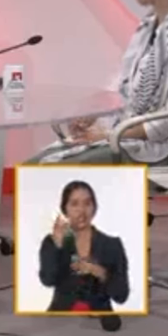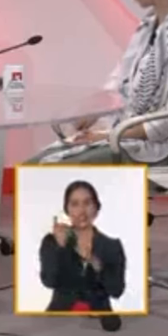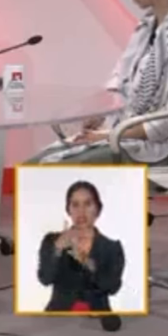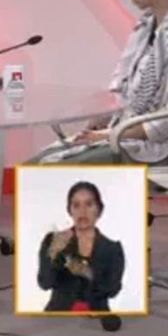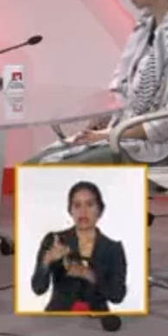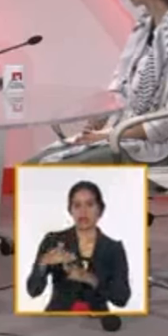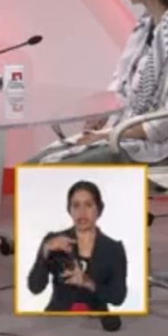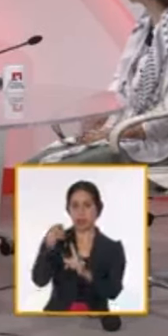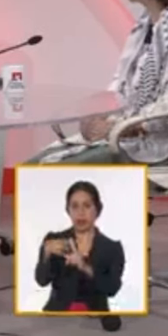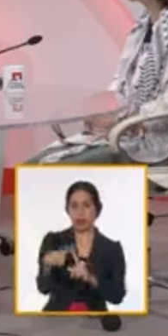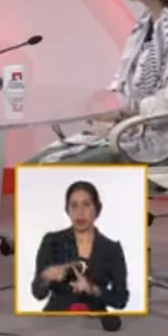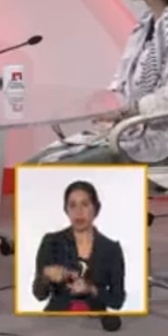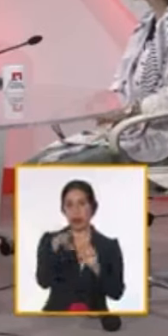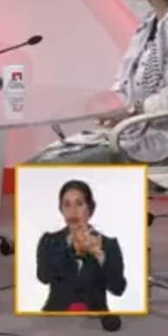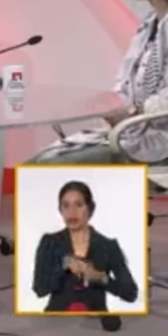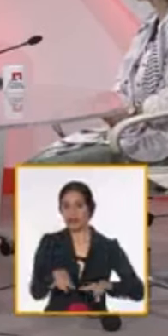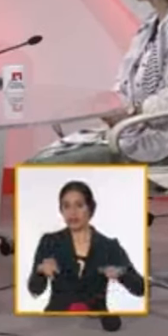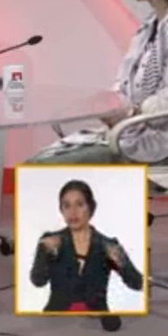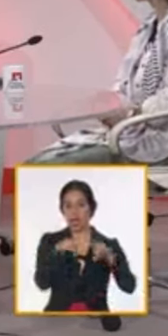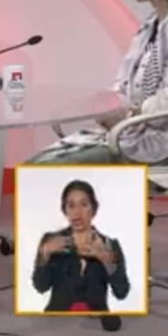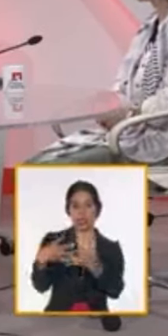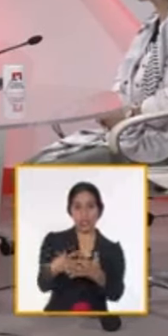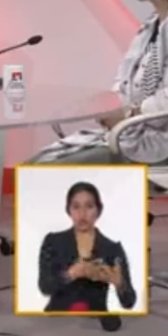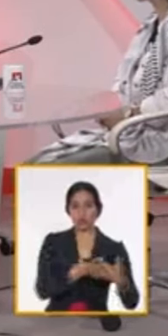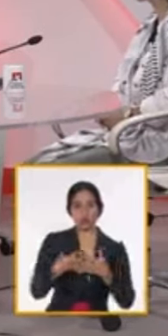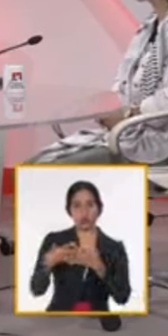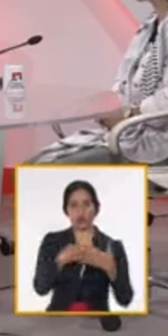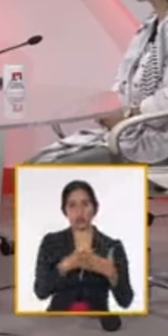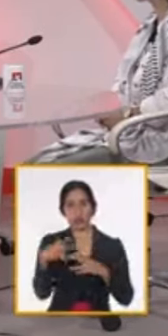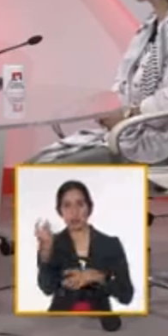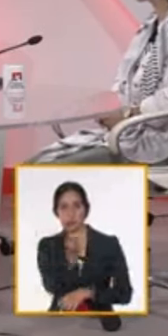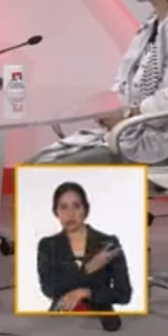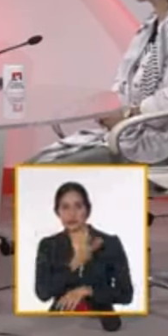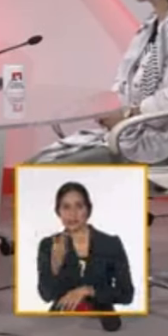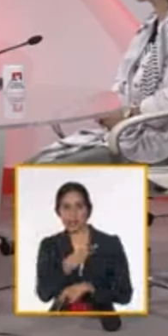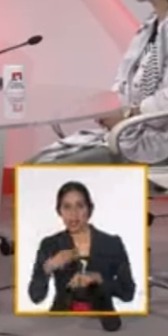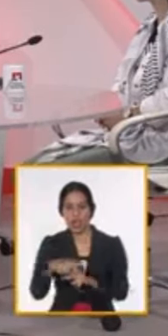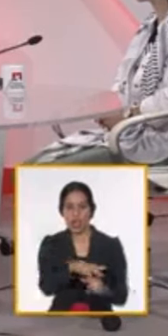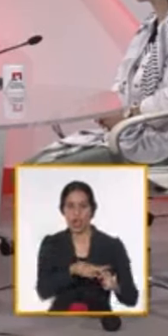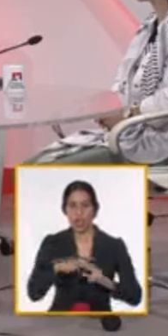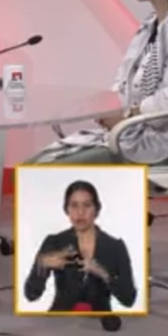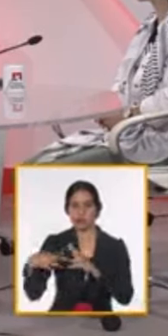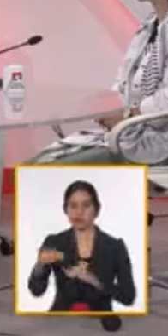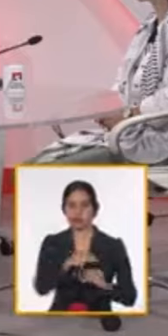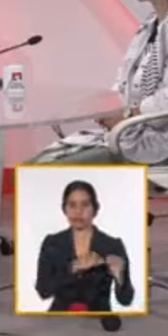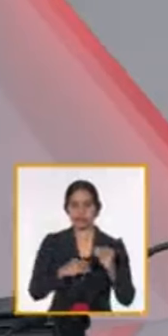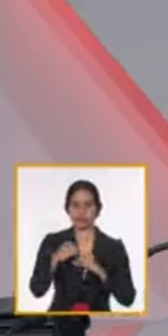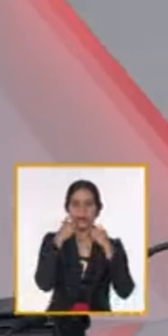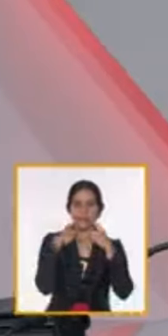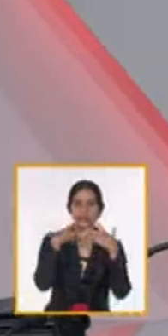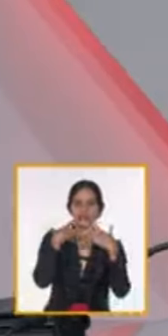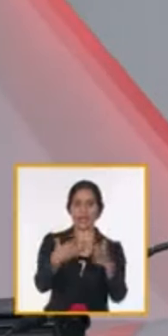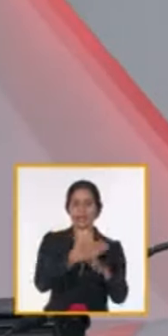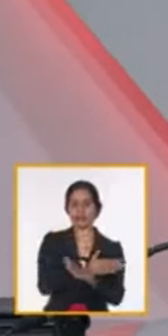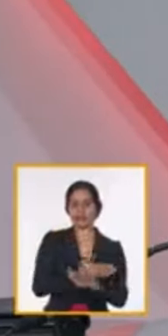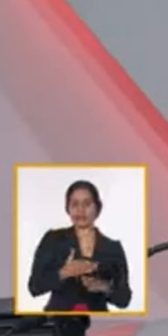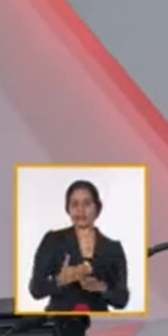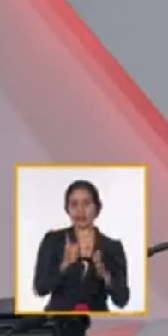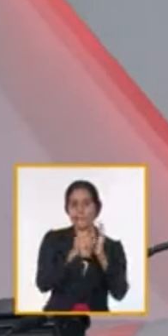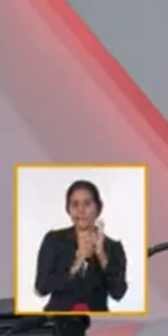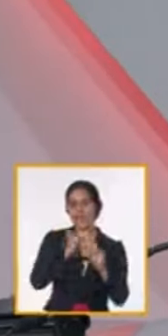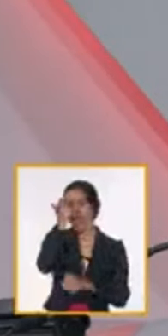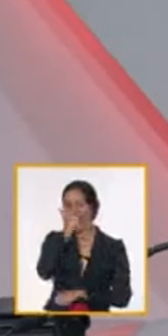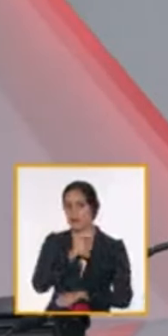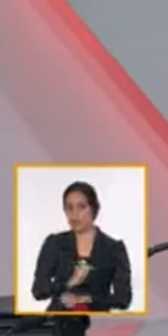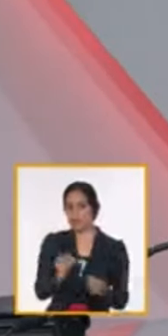diferentes universidades de los Estados Unidos sobre lo que ocurrió pues en estos días de abril y mayo, lo que